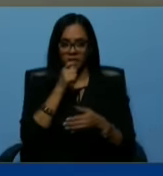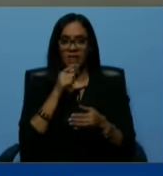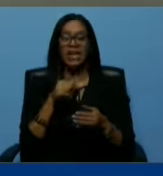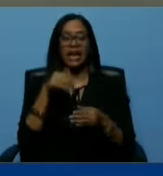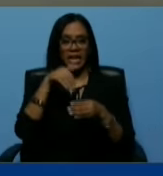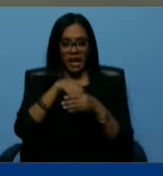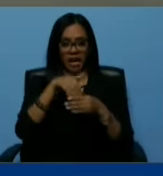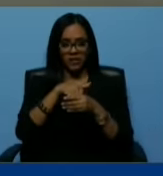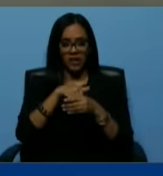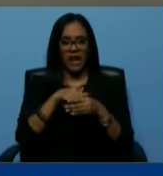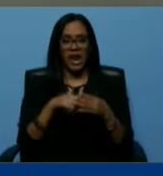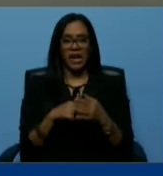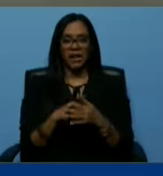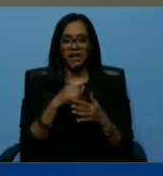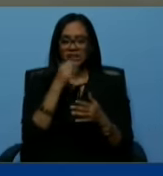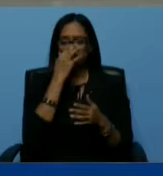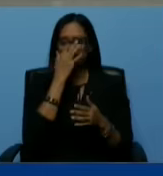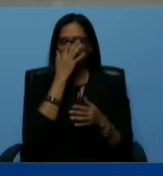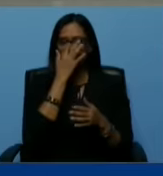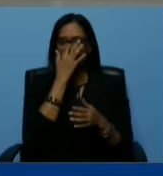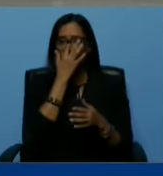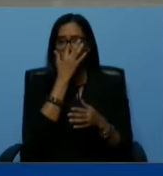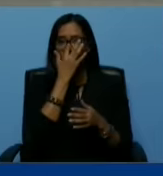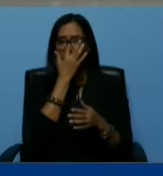elecciones. Por eso es que